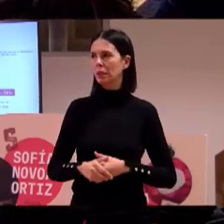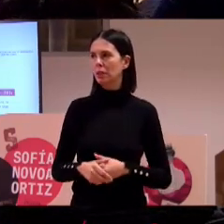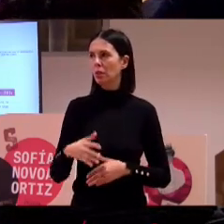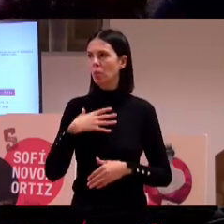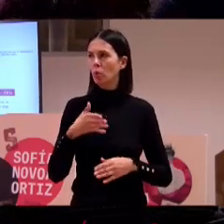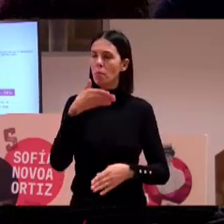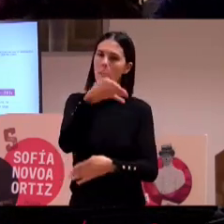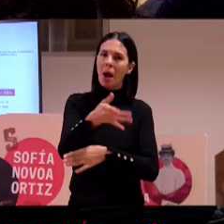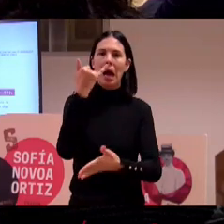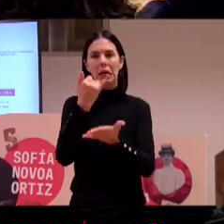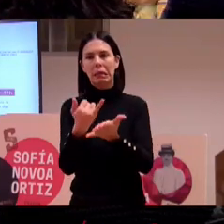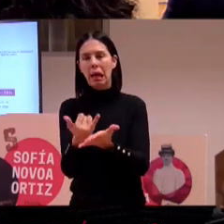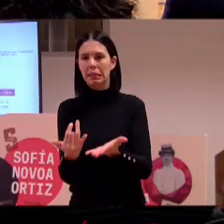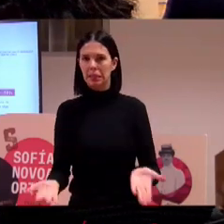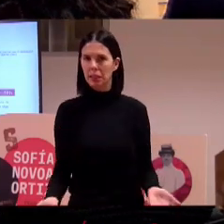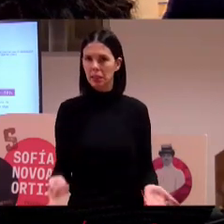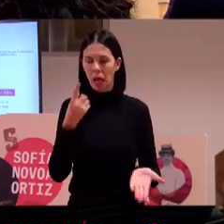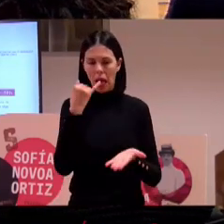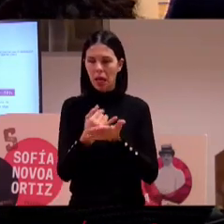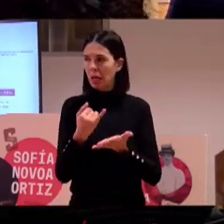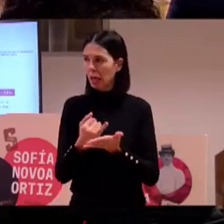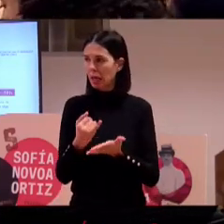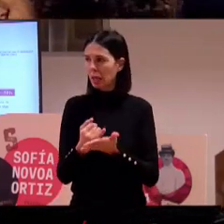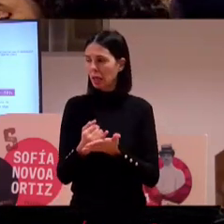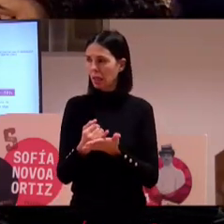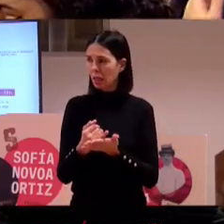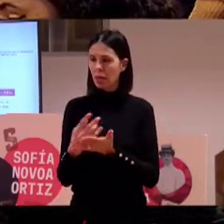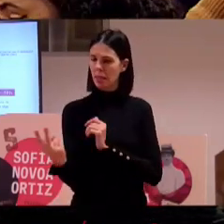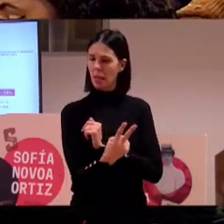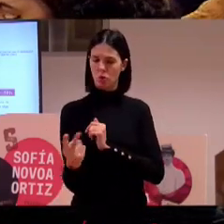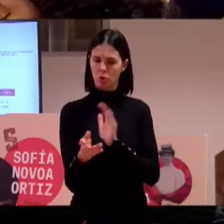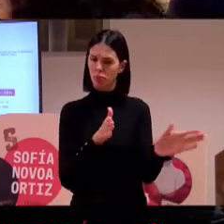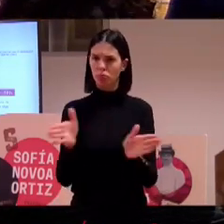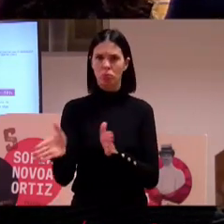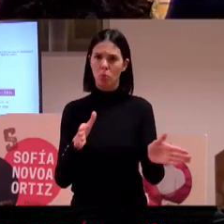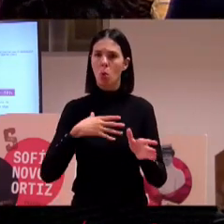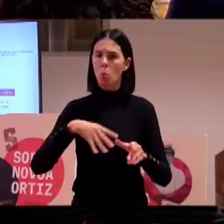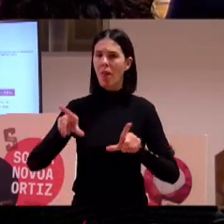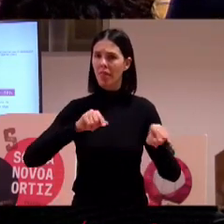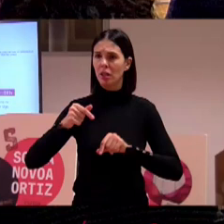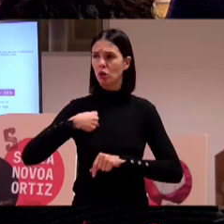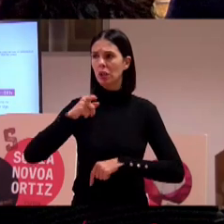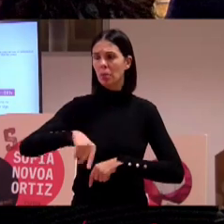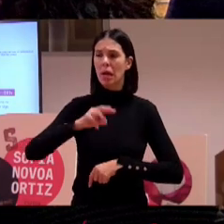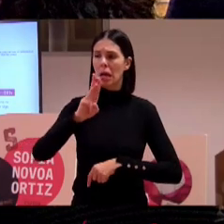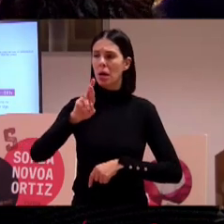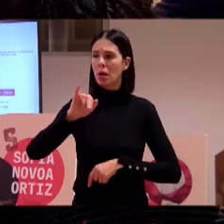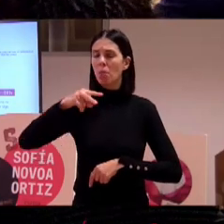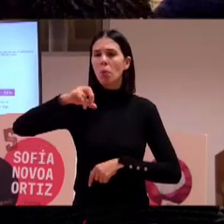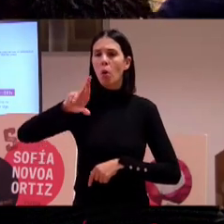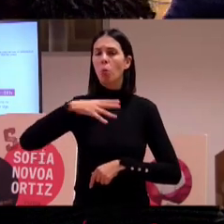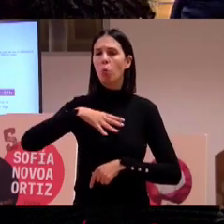ir a clases en cualquiera de ellas, igual que me pasaba a mí en Bryn Mawr, que podía ir a